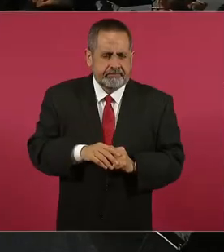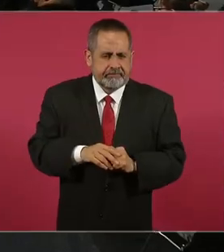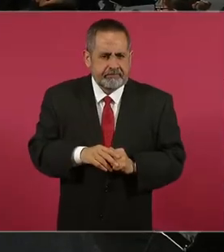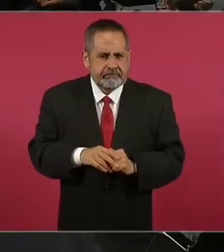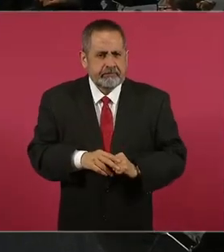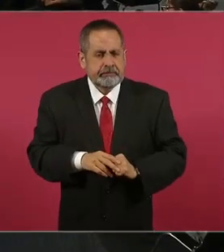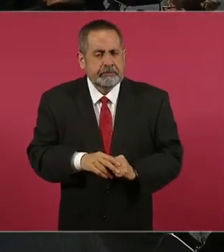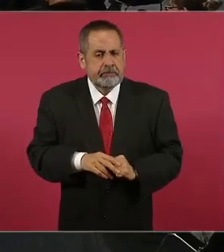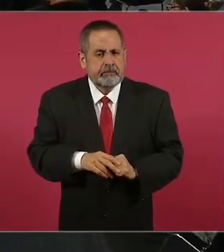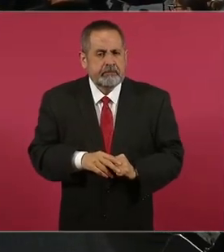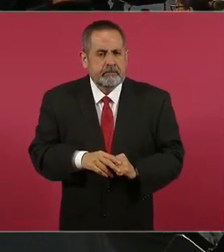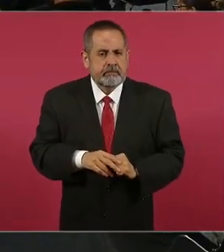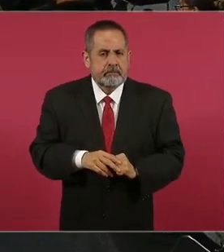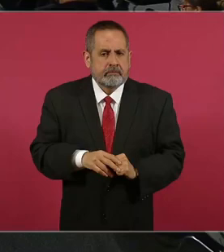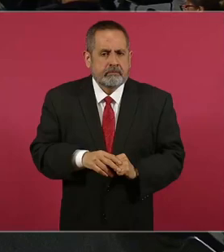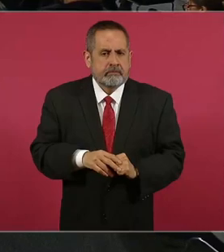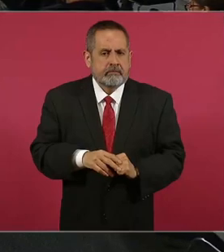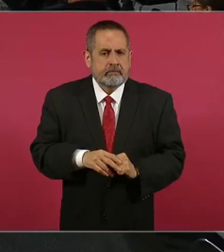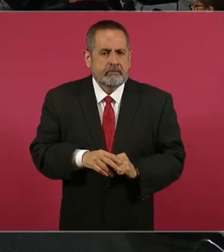lograr